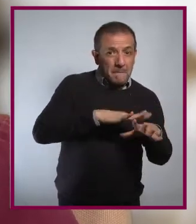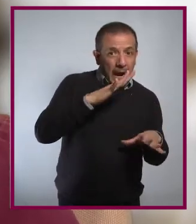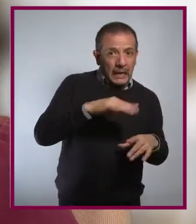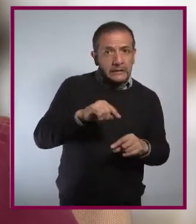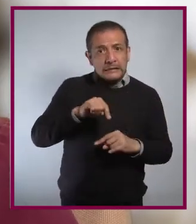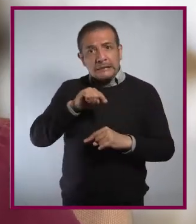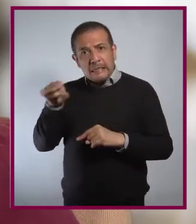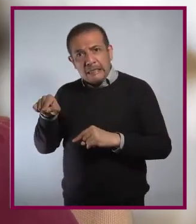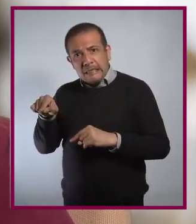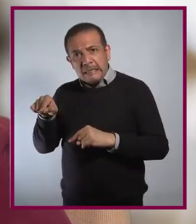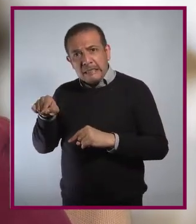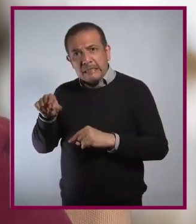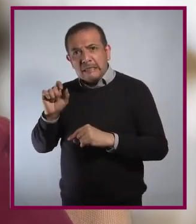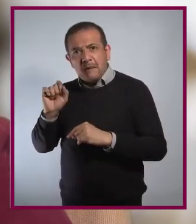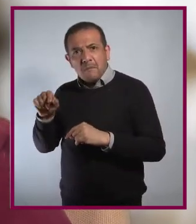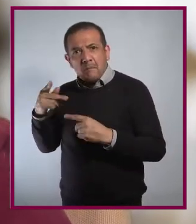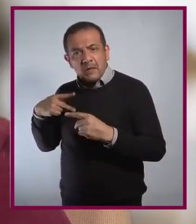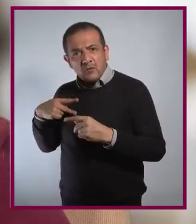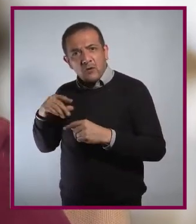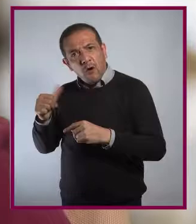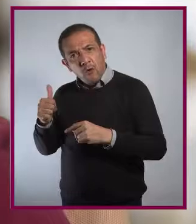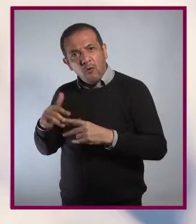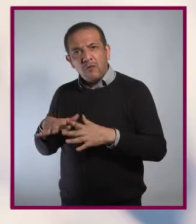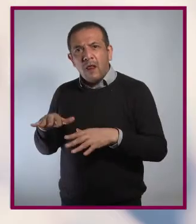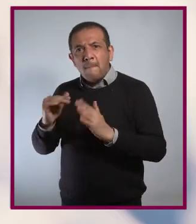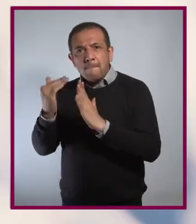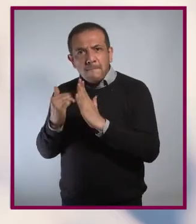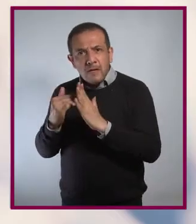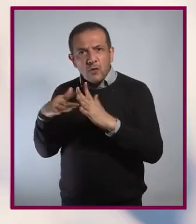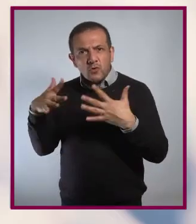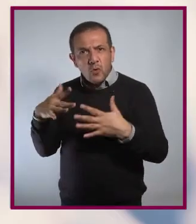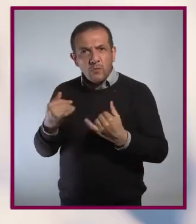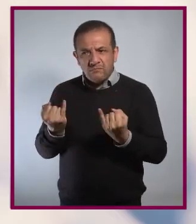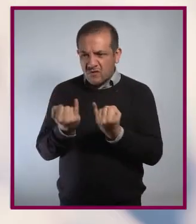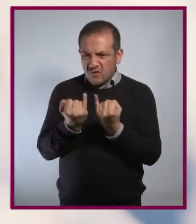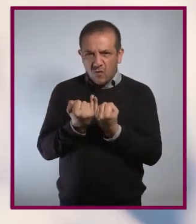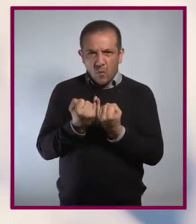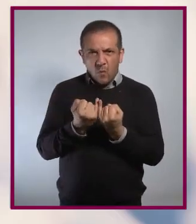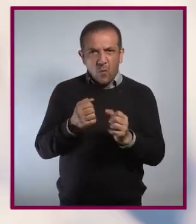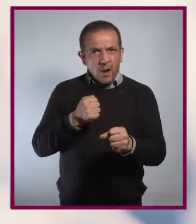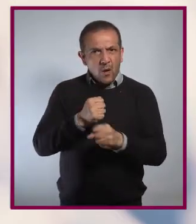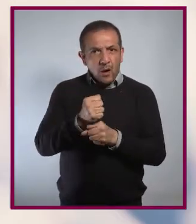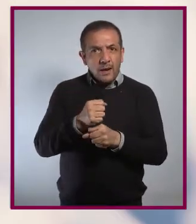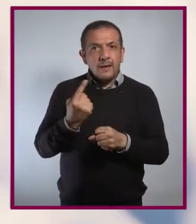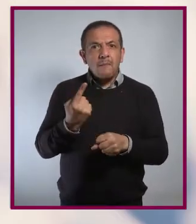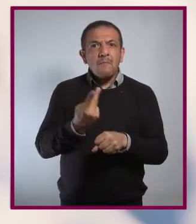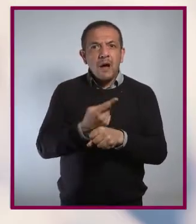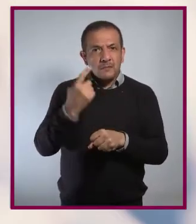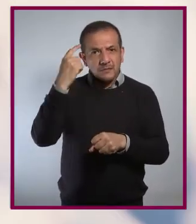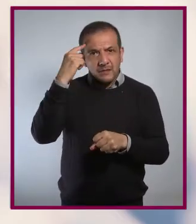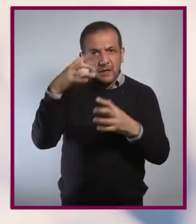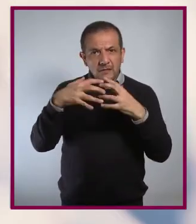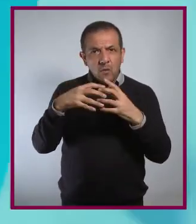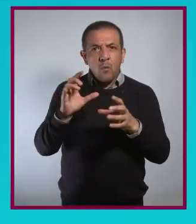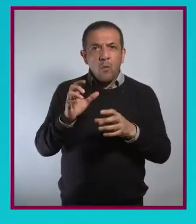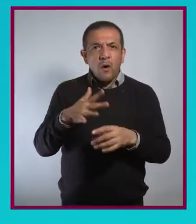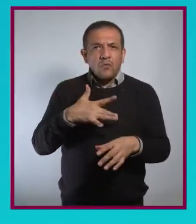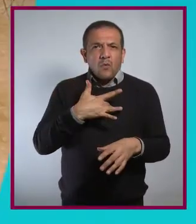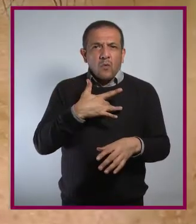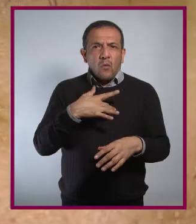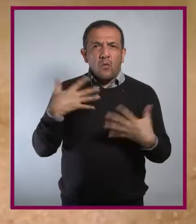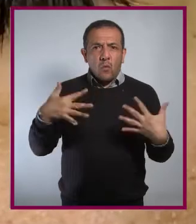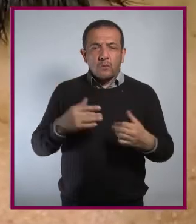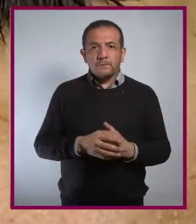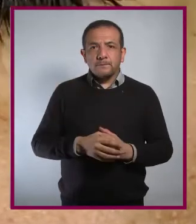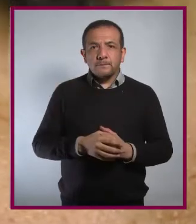otra con el mismo estímulo? ¿Qué es lo que pasa en nuestro cerebro cuando sentimos dolor?